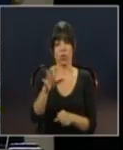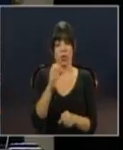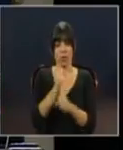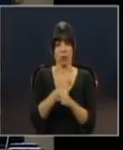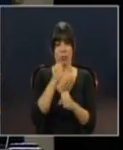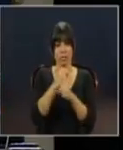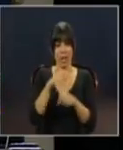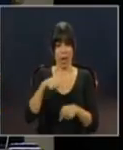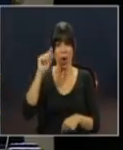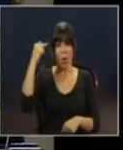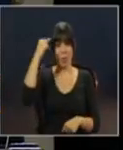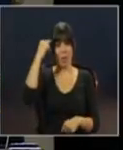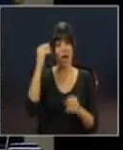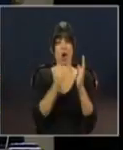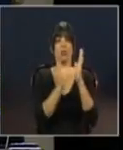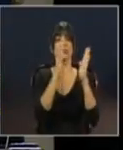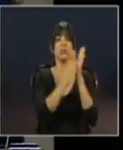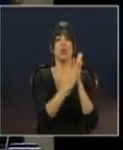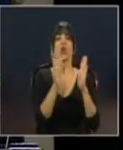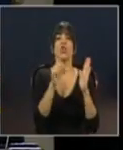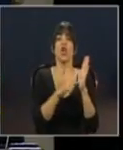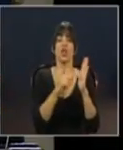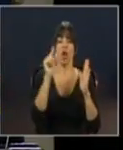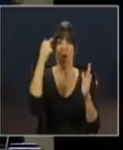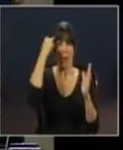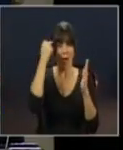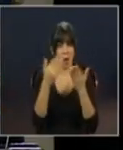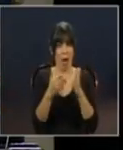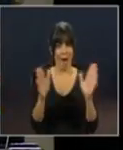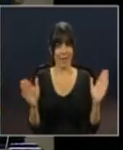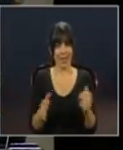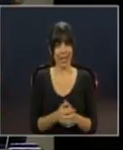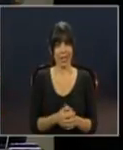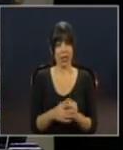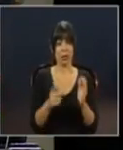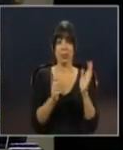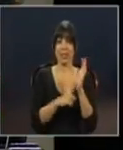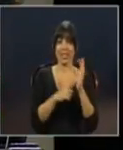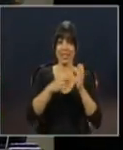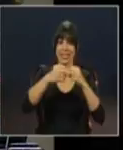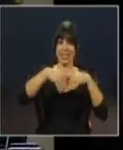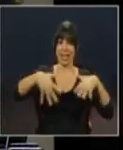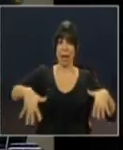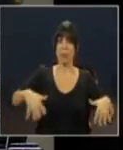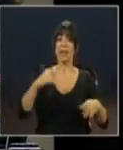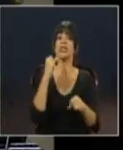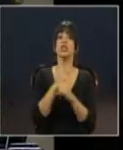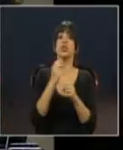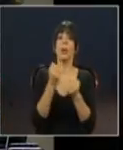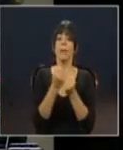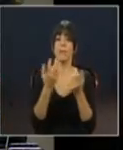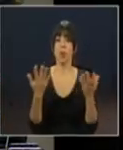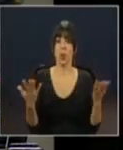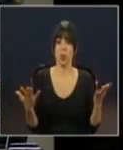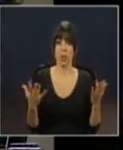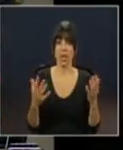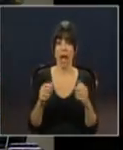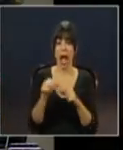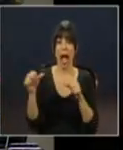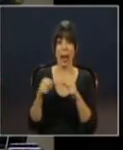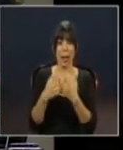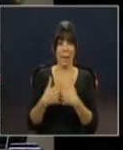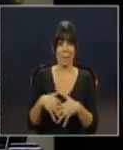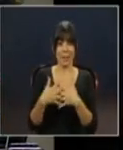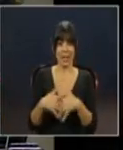se plasma en la iniciativa Gobierno Abierto. En este esquema, instituciones públicas, sector